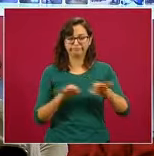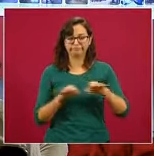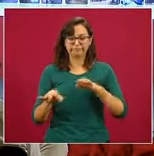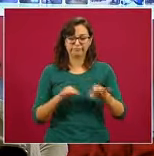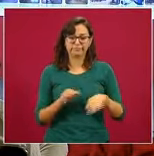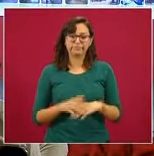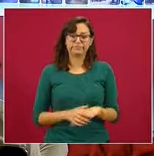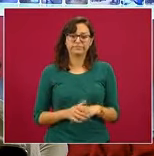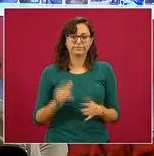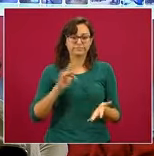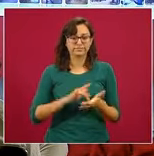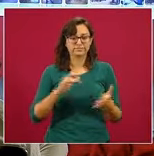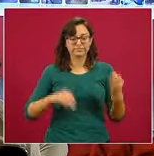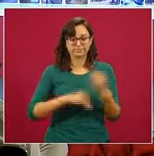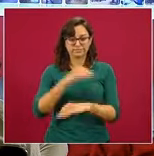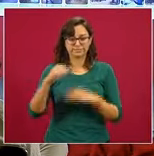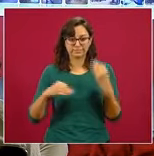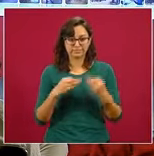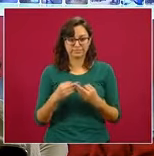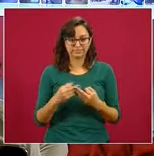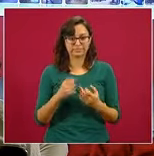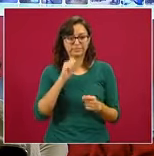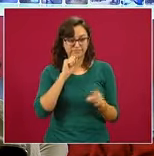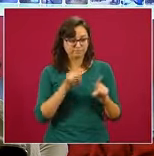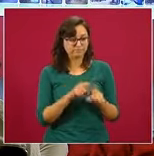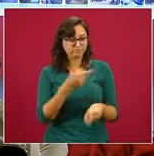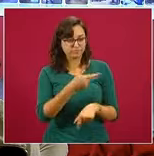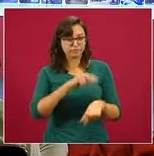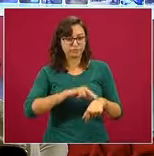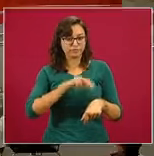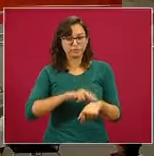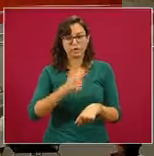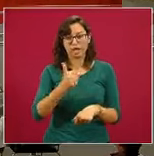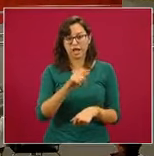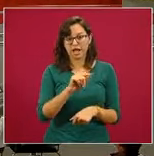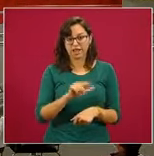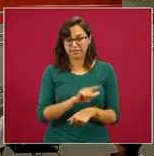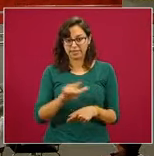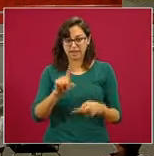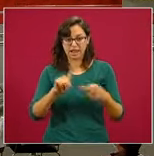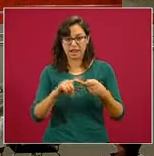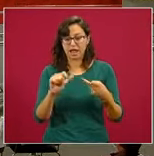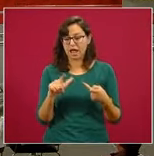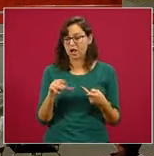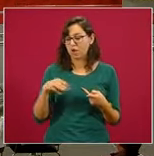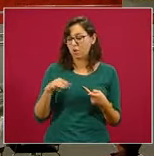mi agradecimiento para todos ellos y para el doctor Gatell y para el doctor Lomina por la